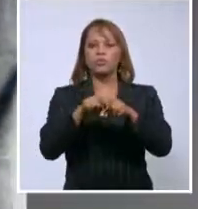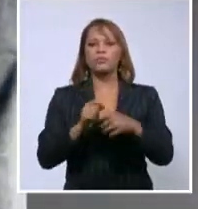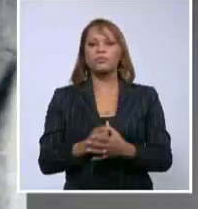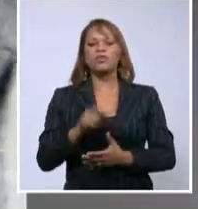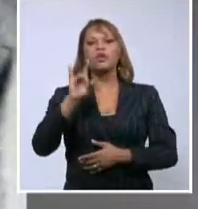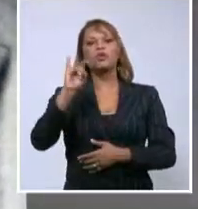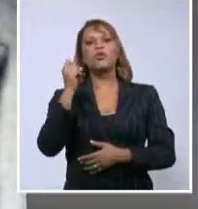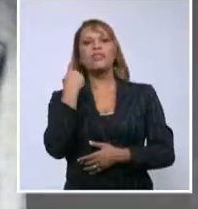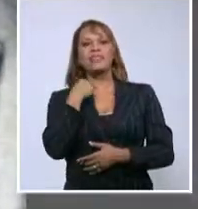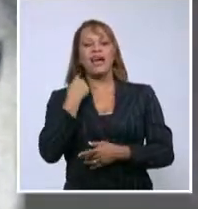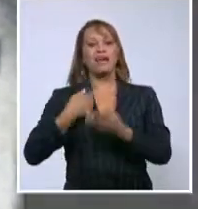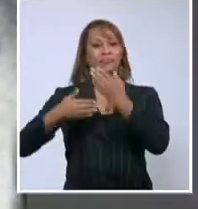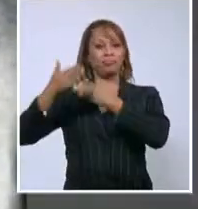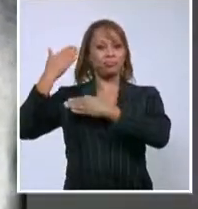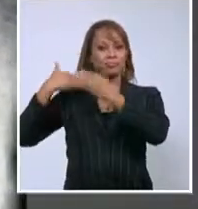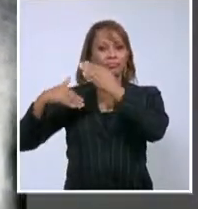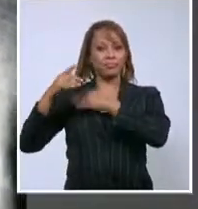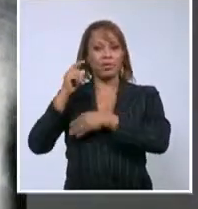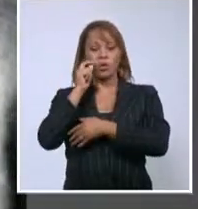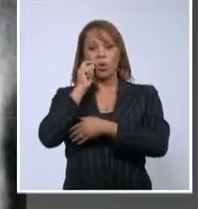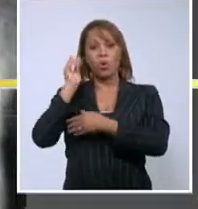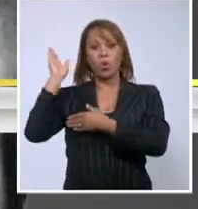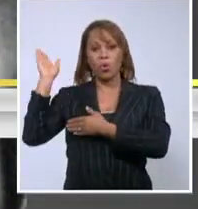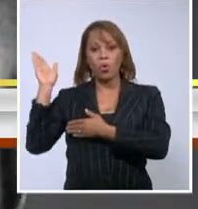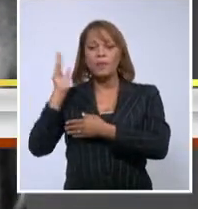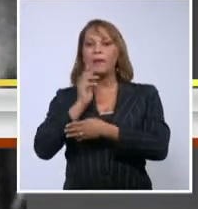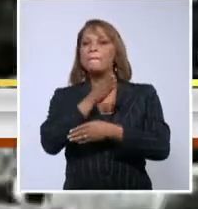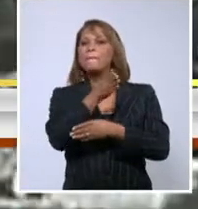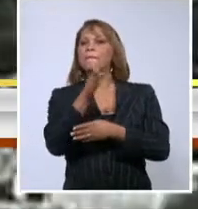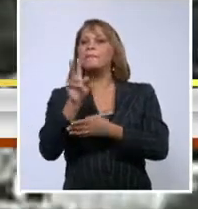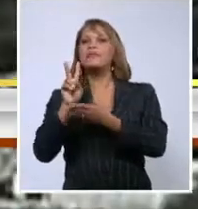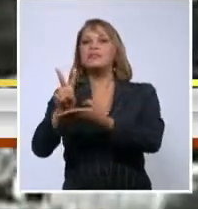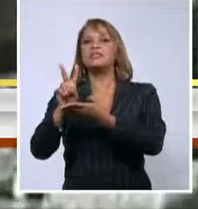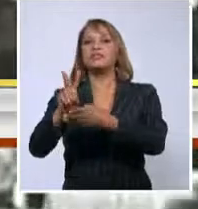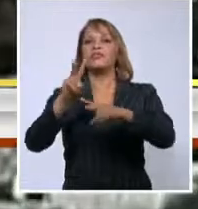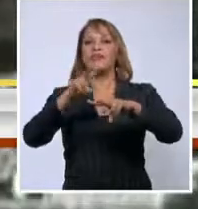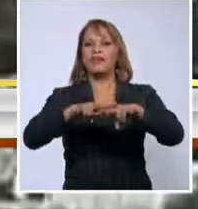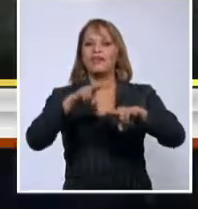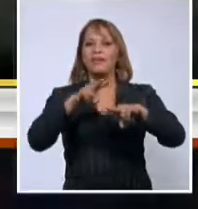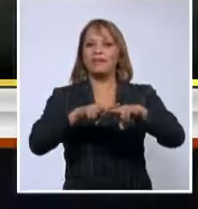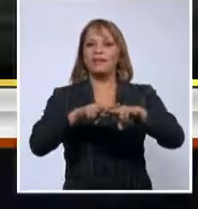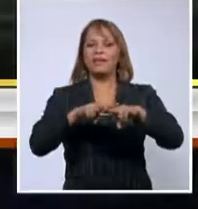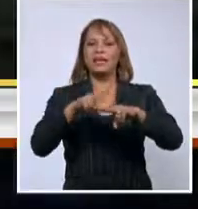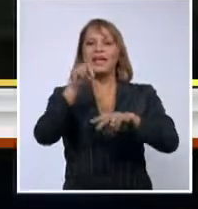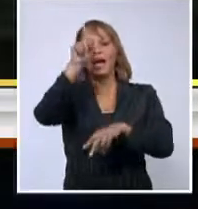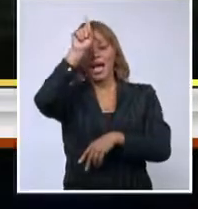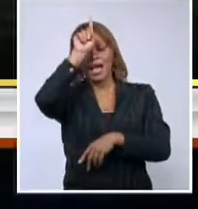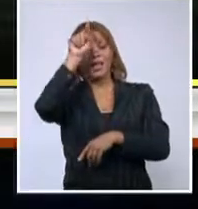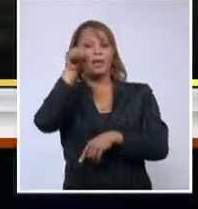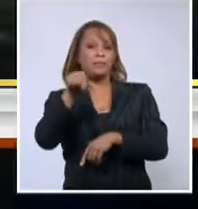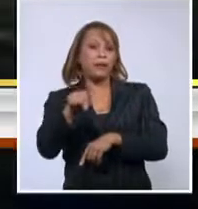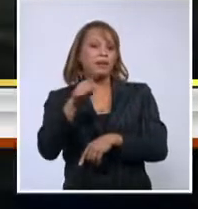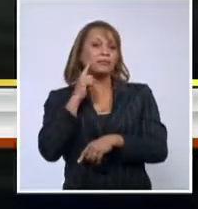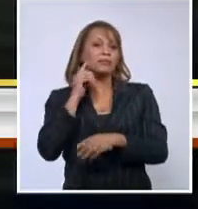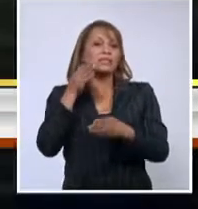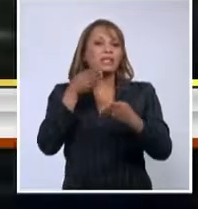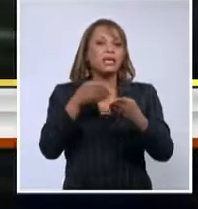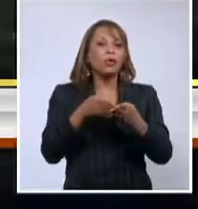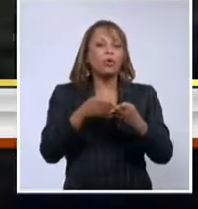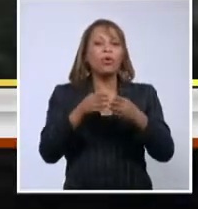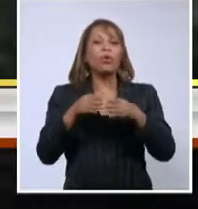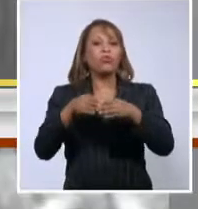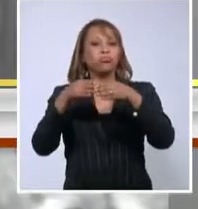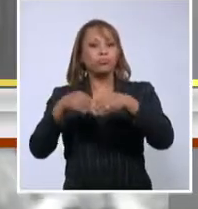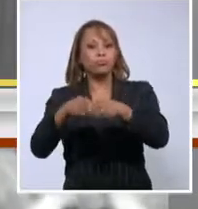90 años atrás, Albert Einstein visitó La Habana. El sabio de origen alemán llegó en tránsito en el vapor